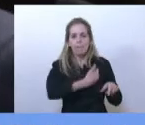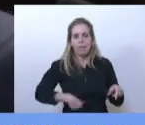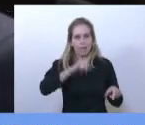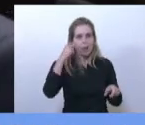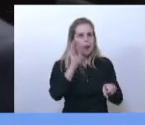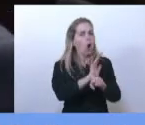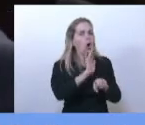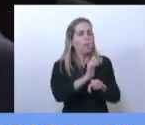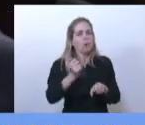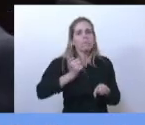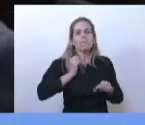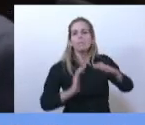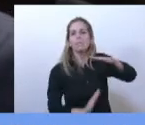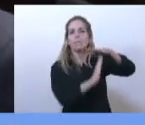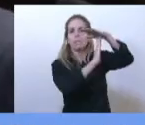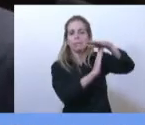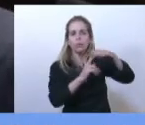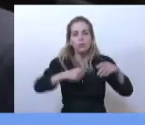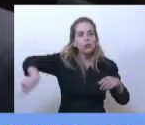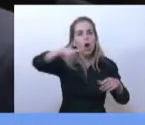uno solo en esta pandemia